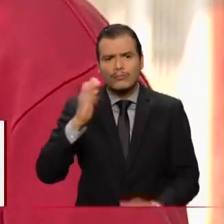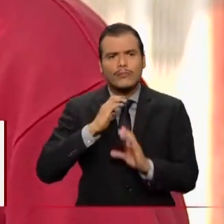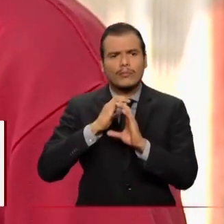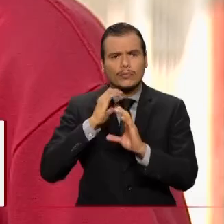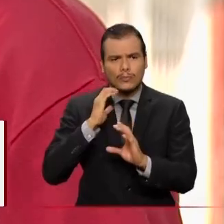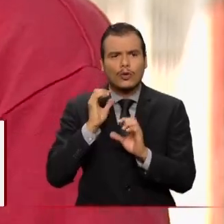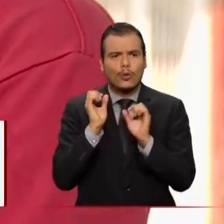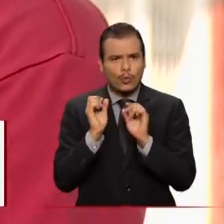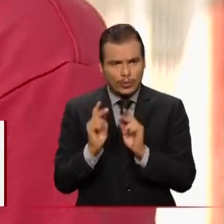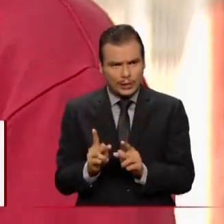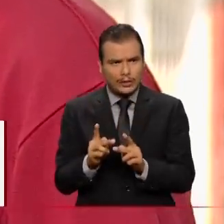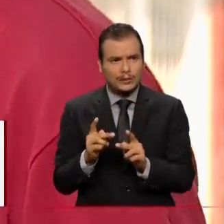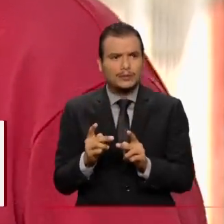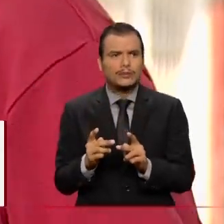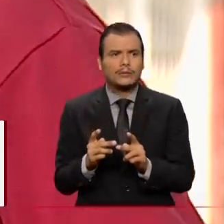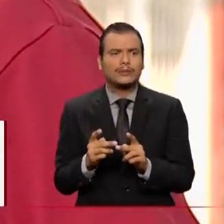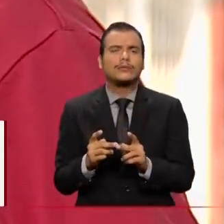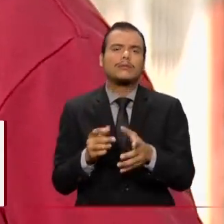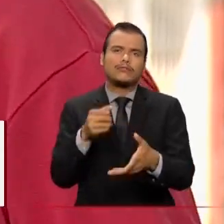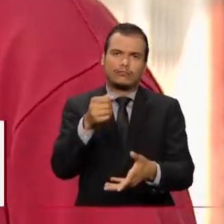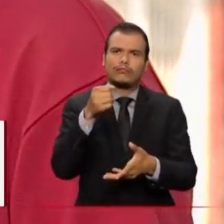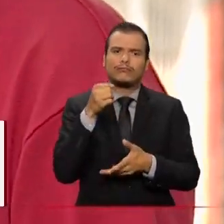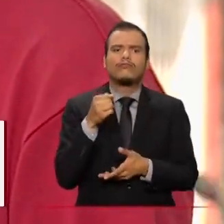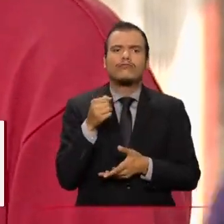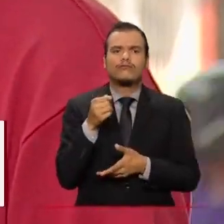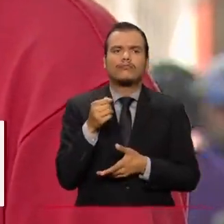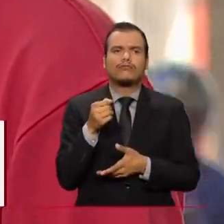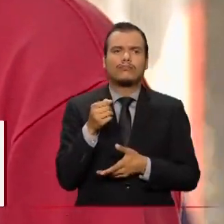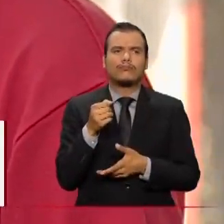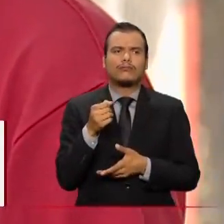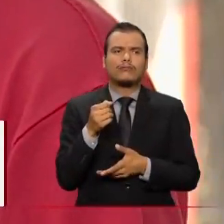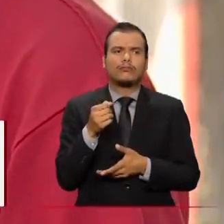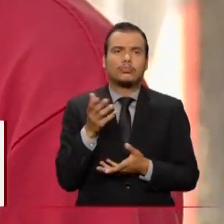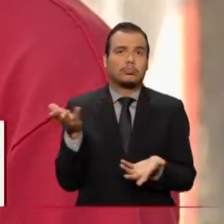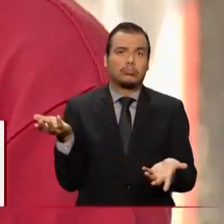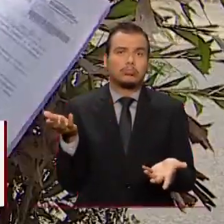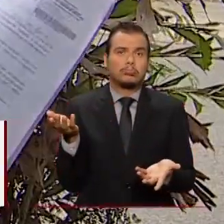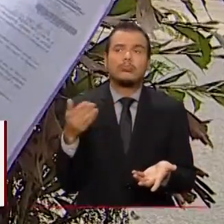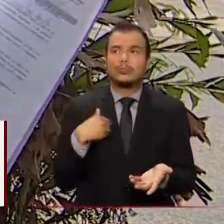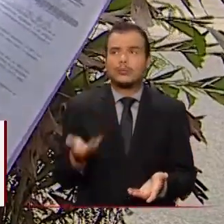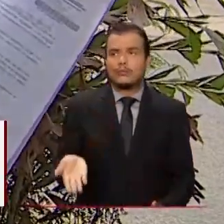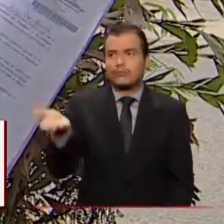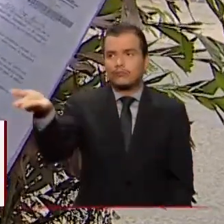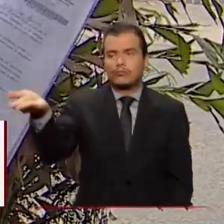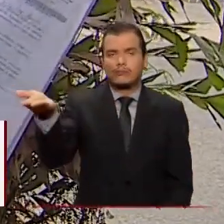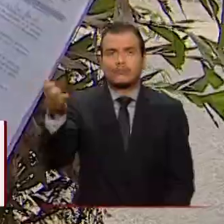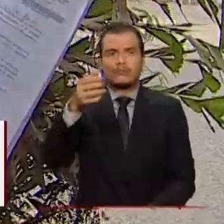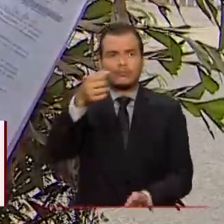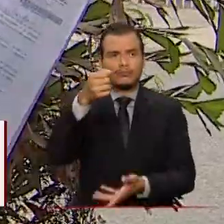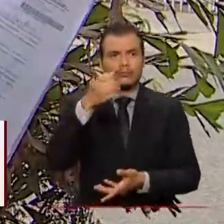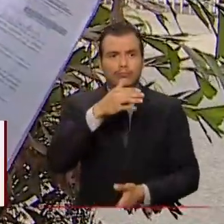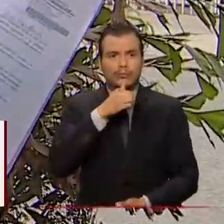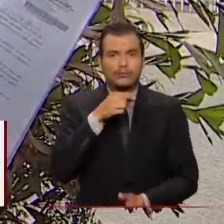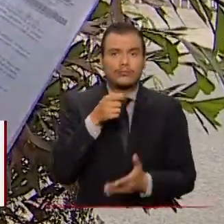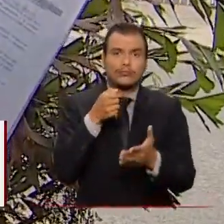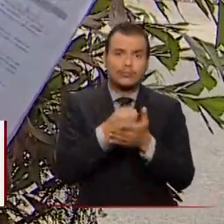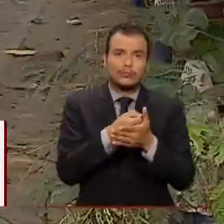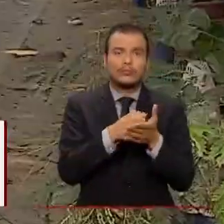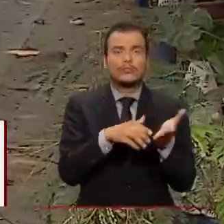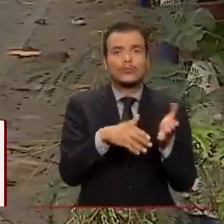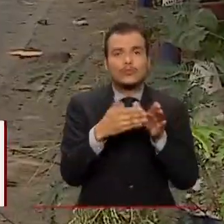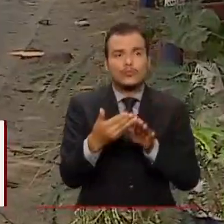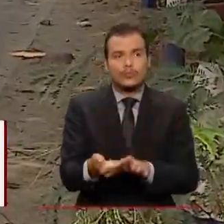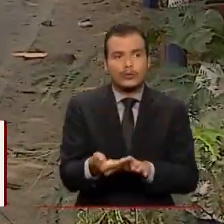nos quedamos con el negocio, ustedes nos entregan y les pagamos. Y no les pagaron. Y no nos pagaron. Y a pesar de la tragedia, anunció que